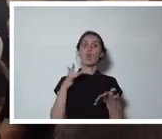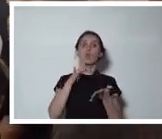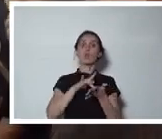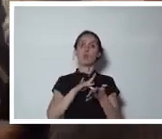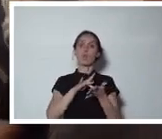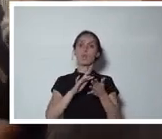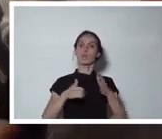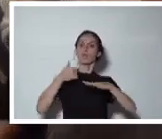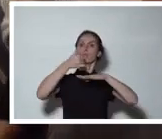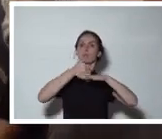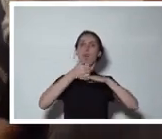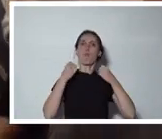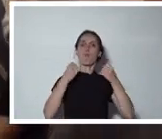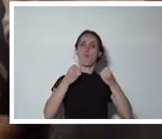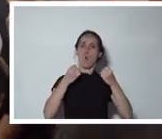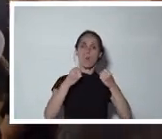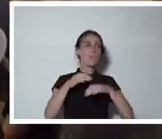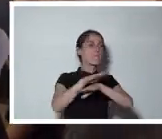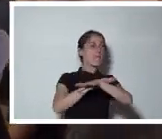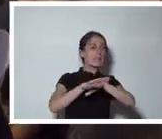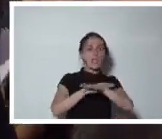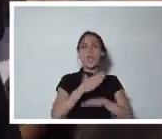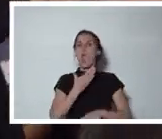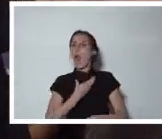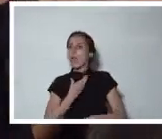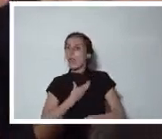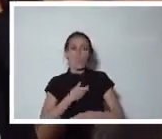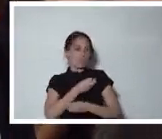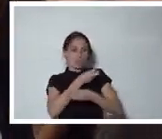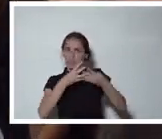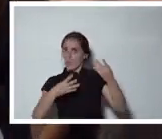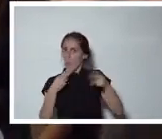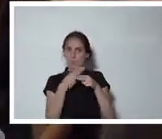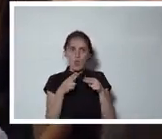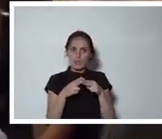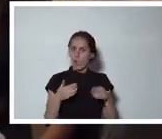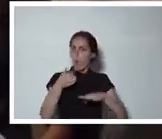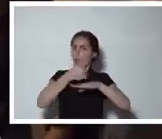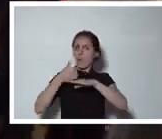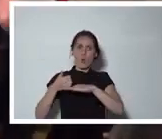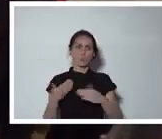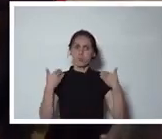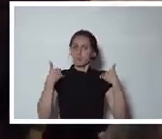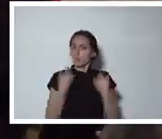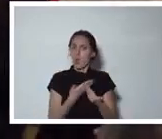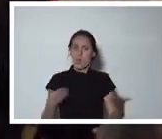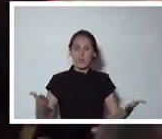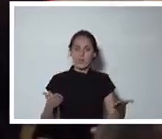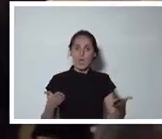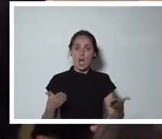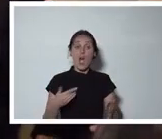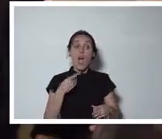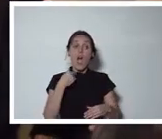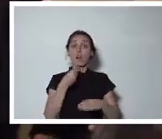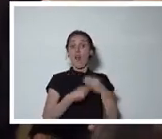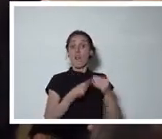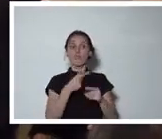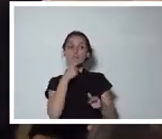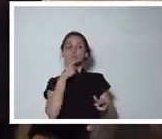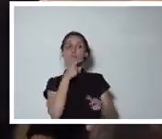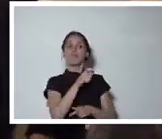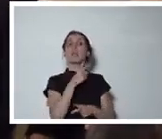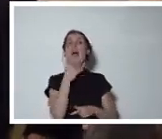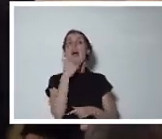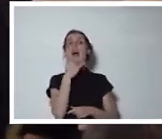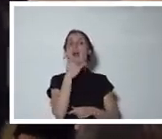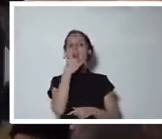una ciudad importante como Barcelona está tan normalizado que se le hagan comentarios machistas y clasistas que por cierto el machismo y el clasismo suele